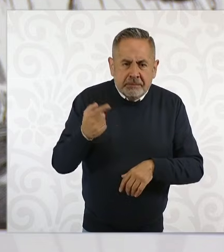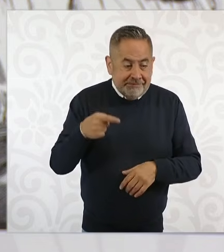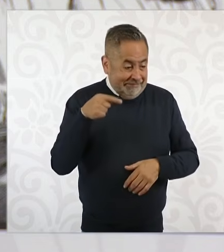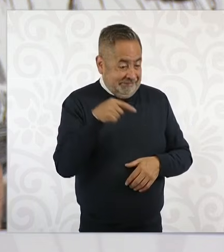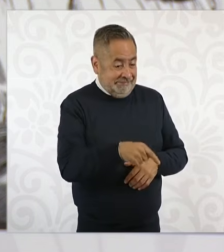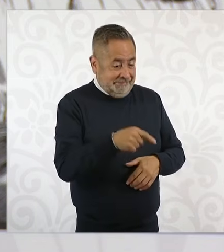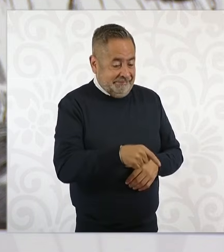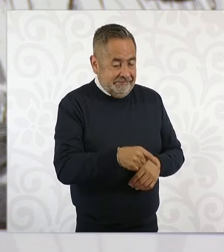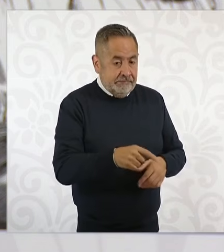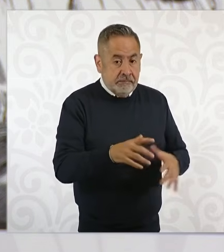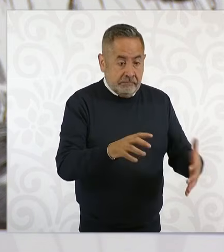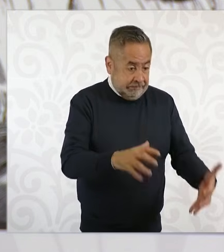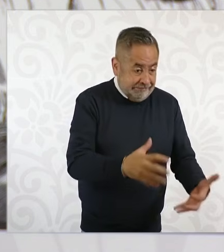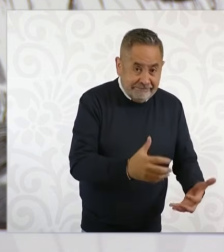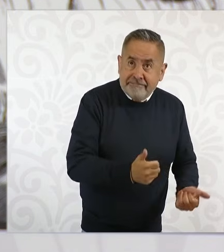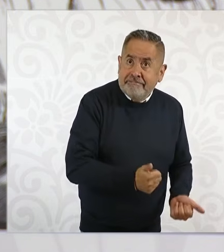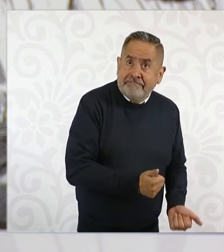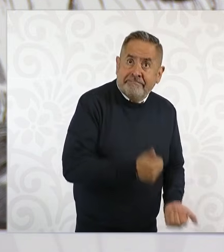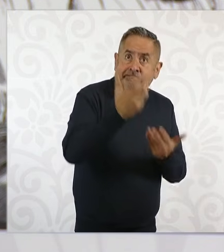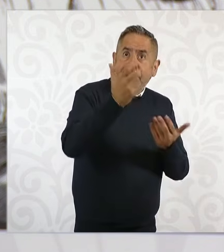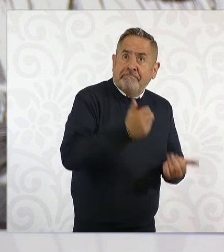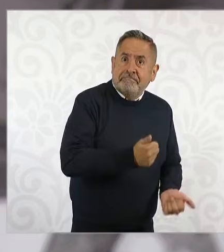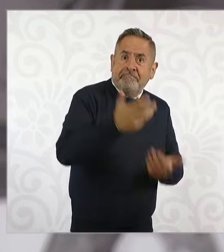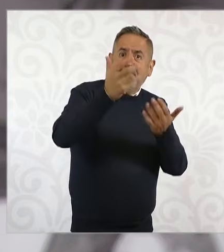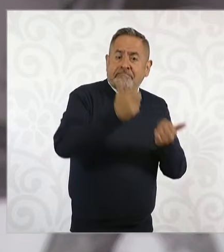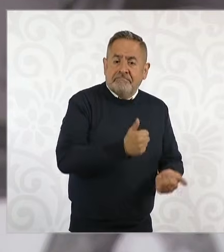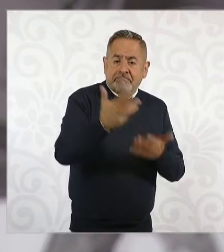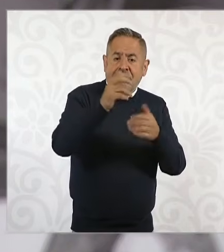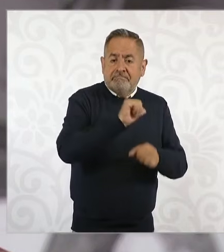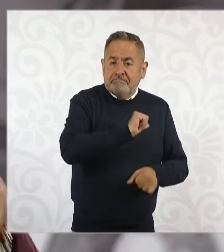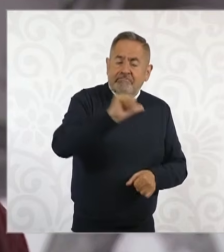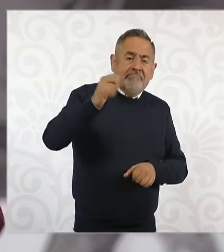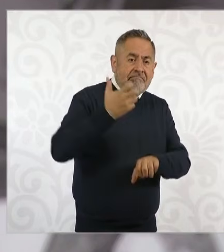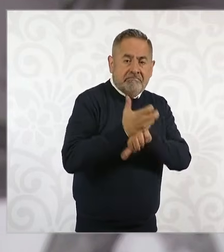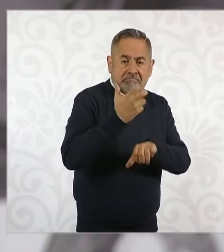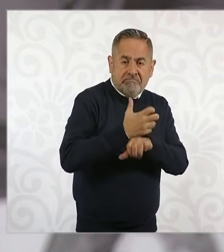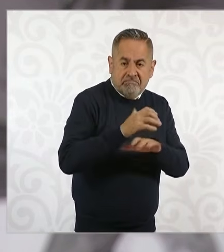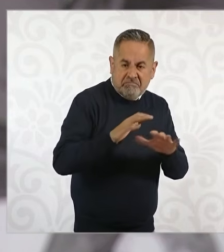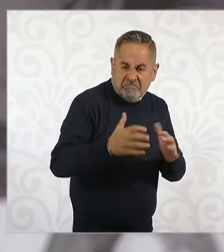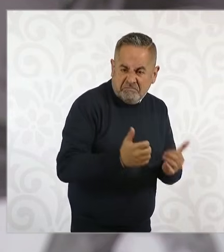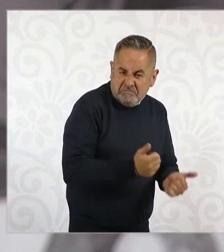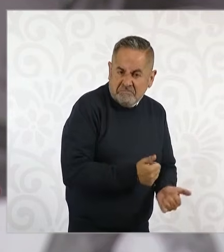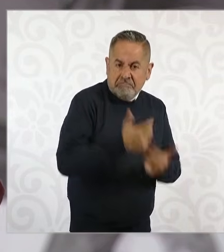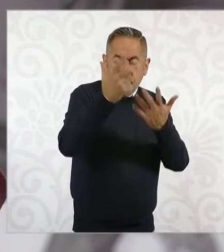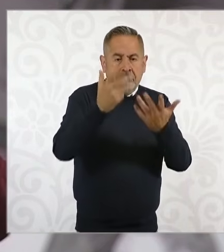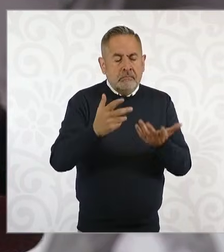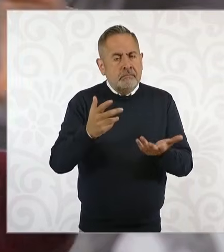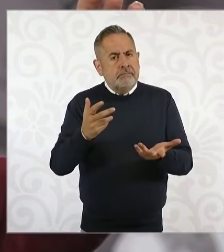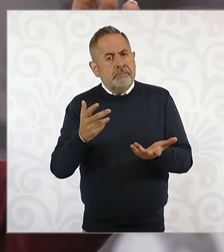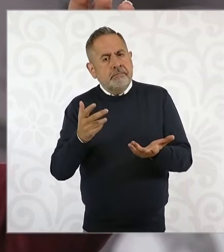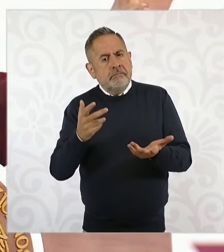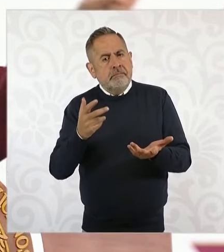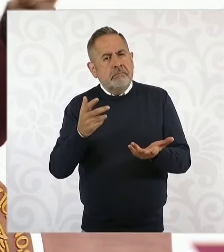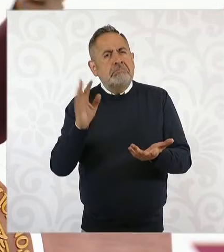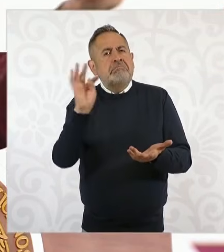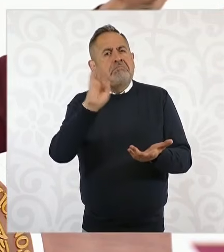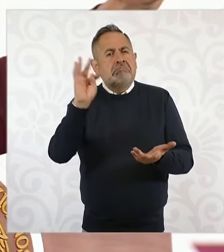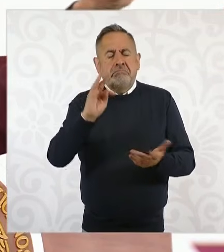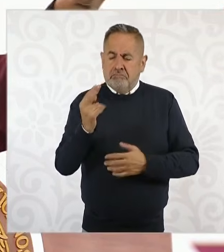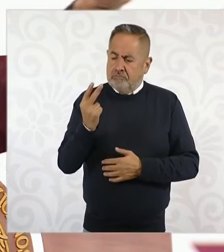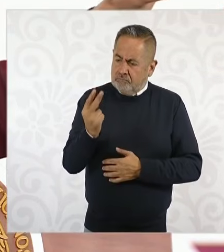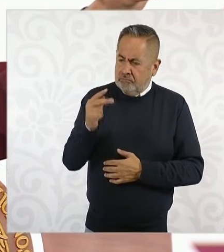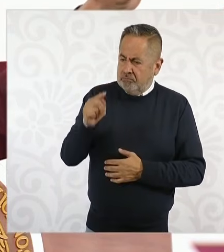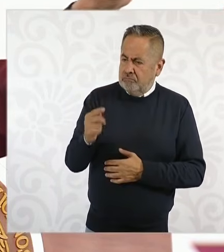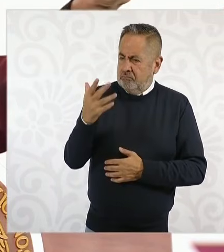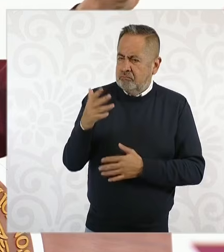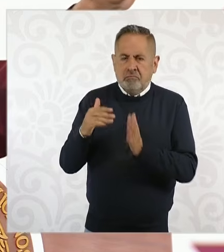ese crudo se exportó a Estados Unidos. Ese crudo podría haberse quedado en 2.5 millones de